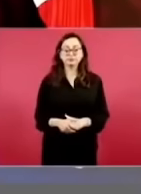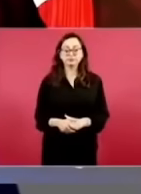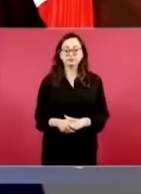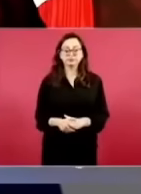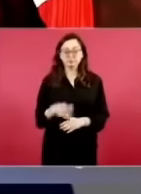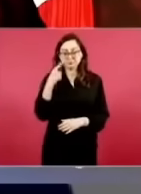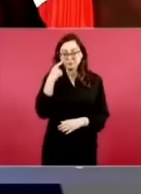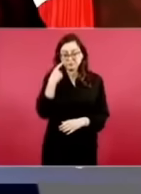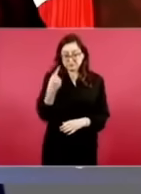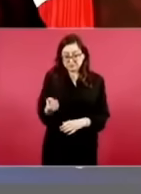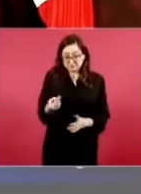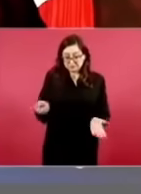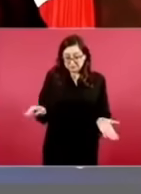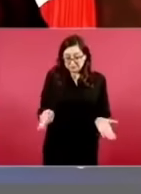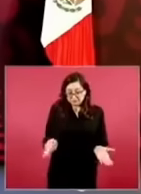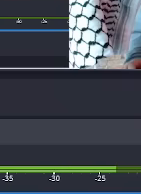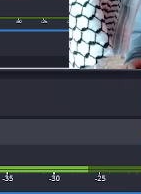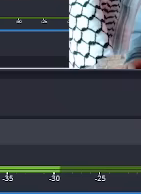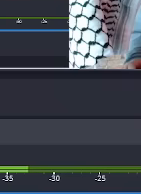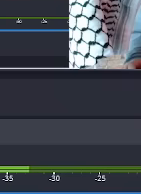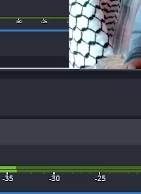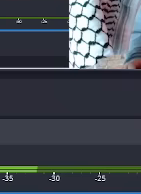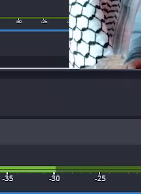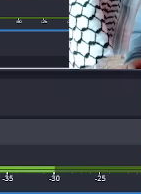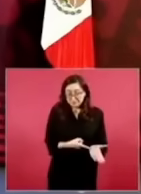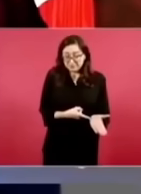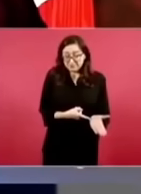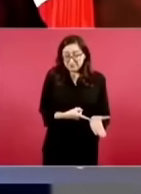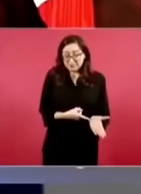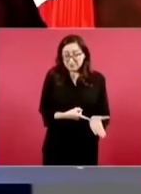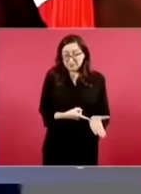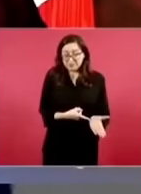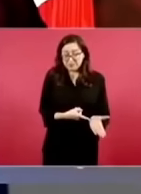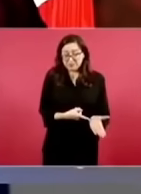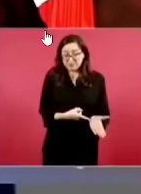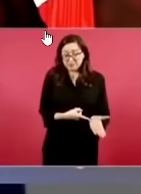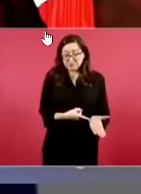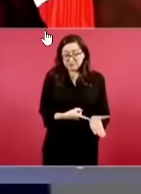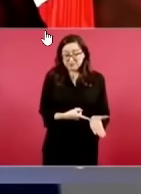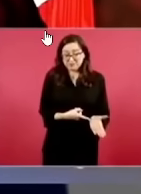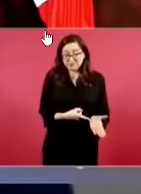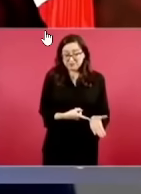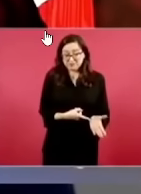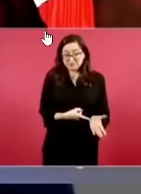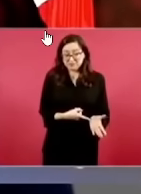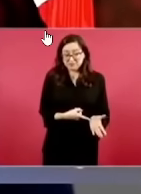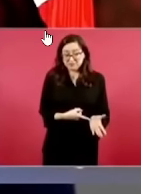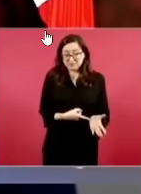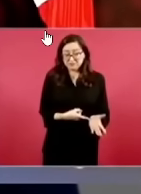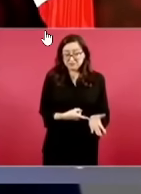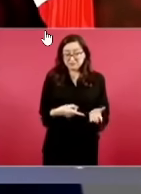mir esta comisión es de la